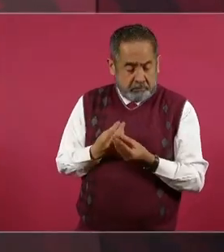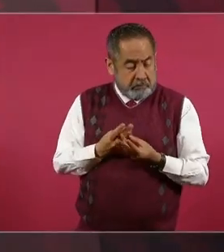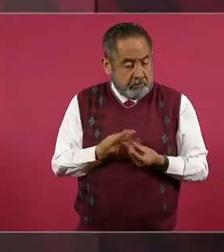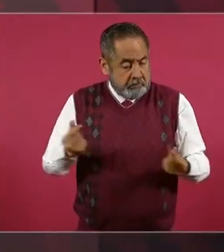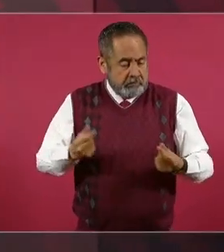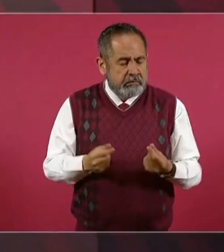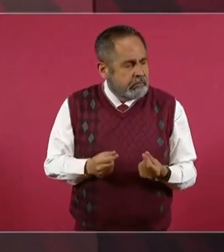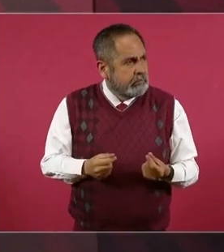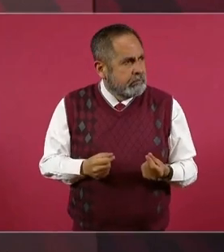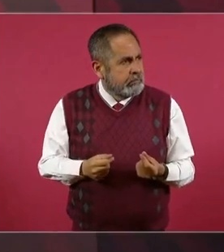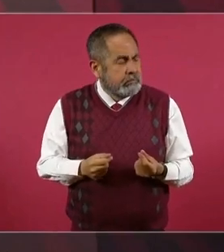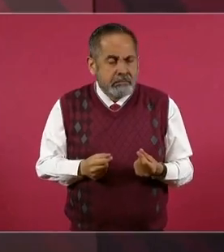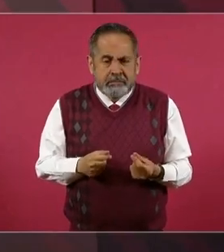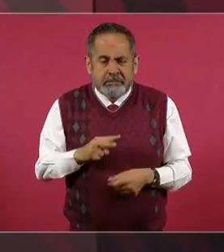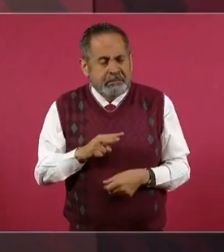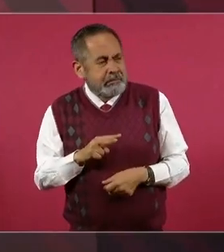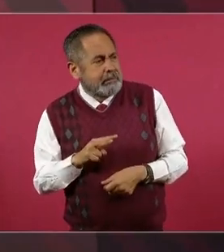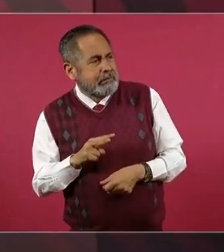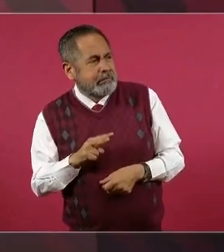a